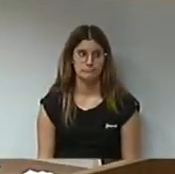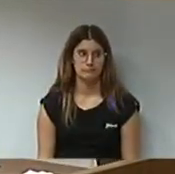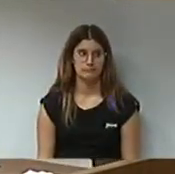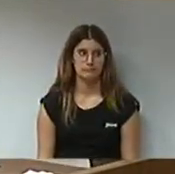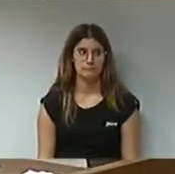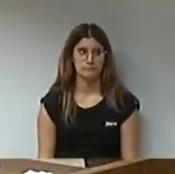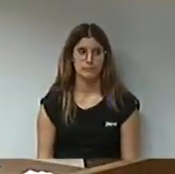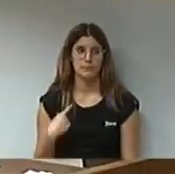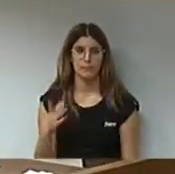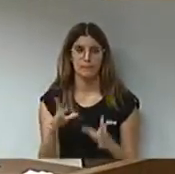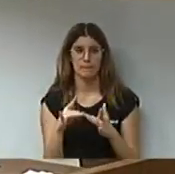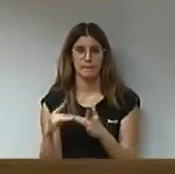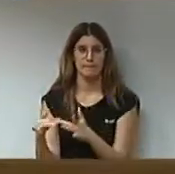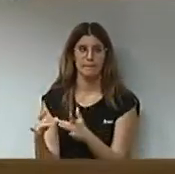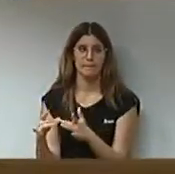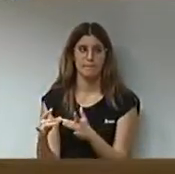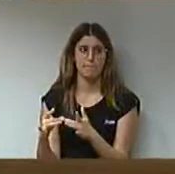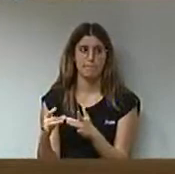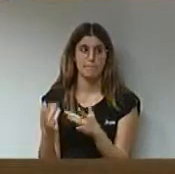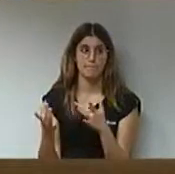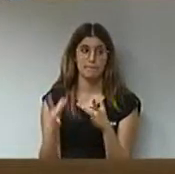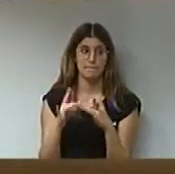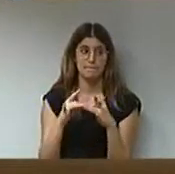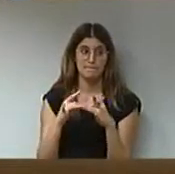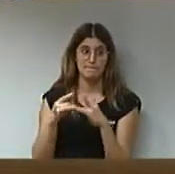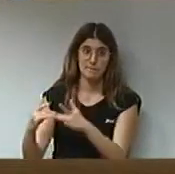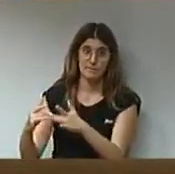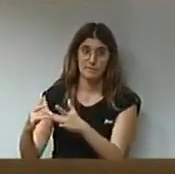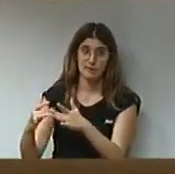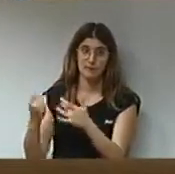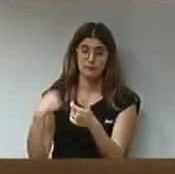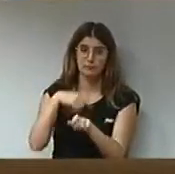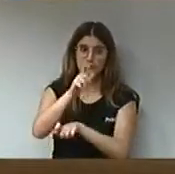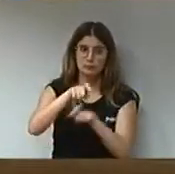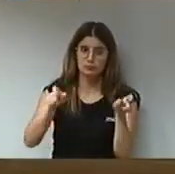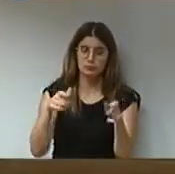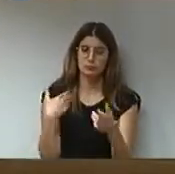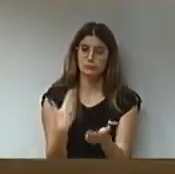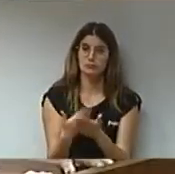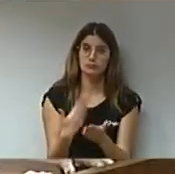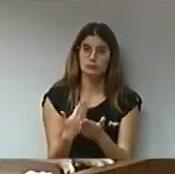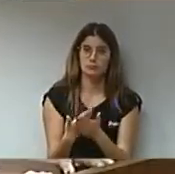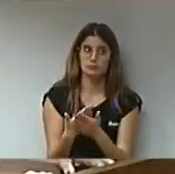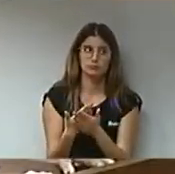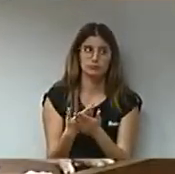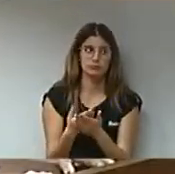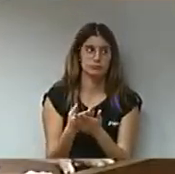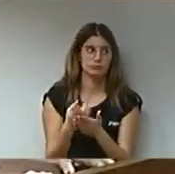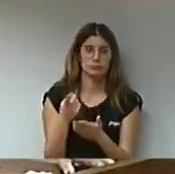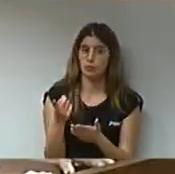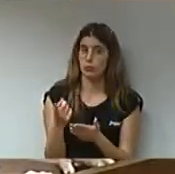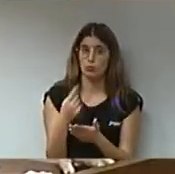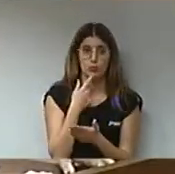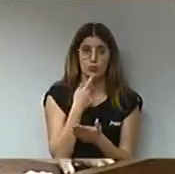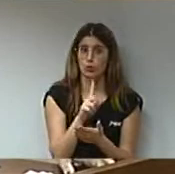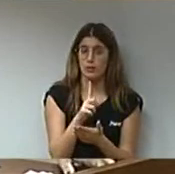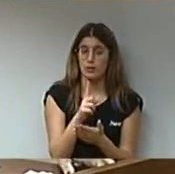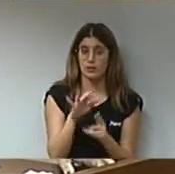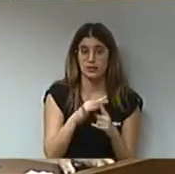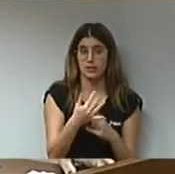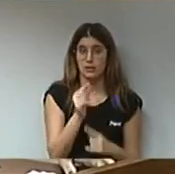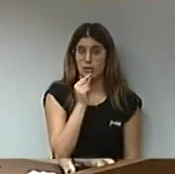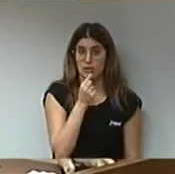El liderazgo de las personas que se demuestra cuando dan la cara. Usted no la dio en el caso de la señora